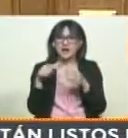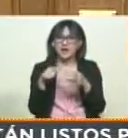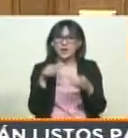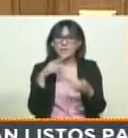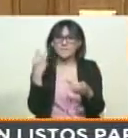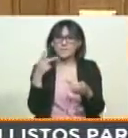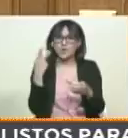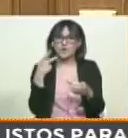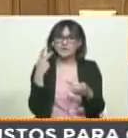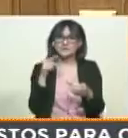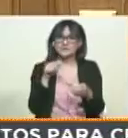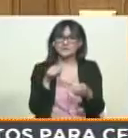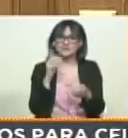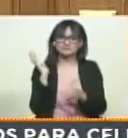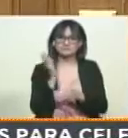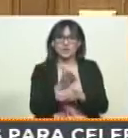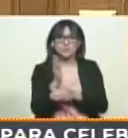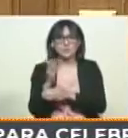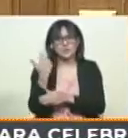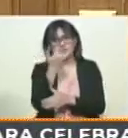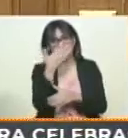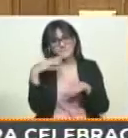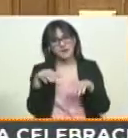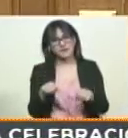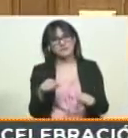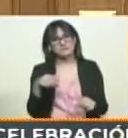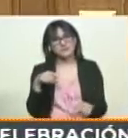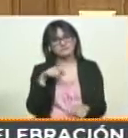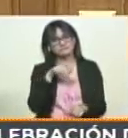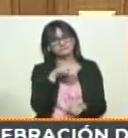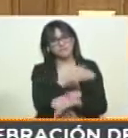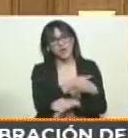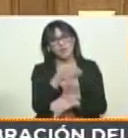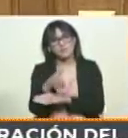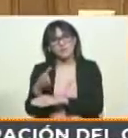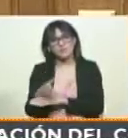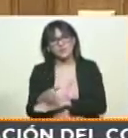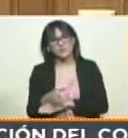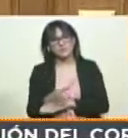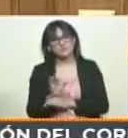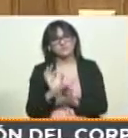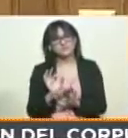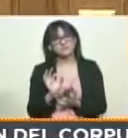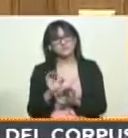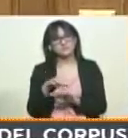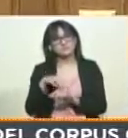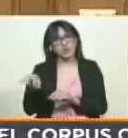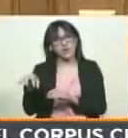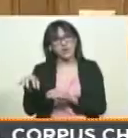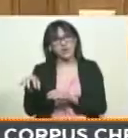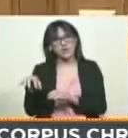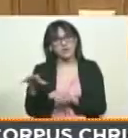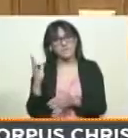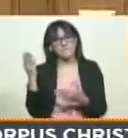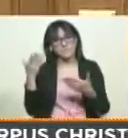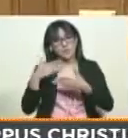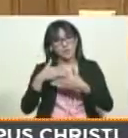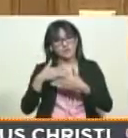las sanciones y acciones imperialistas de sometimiento, acoso, aislamiento y